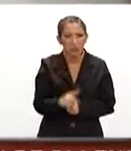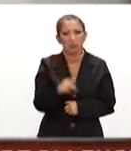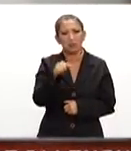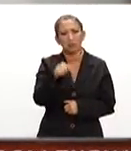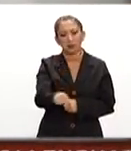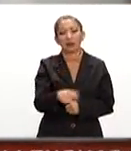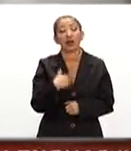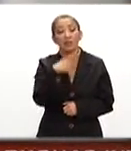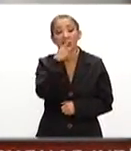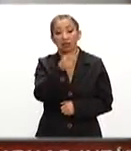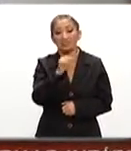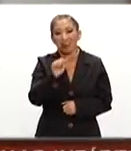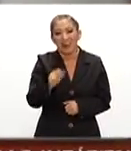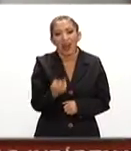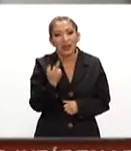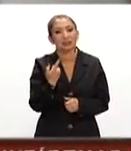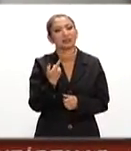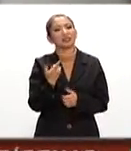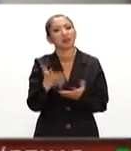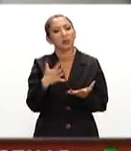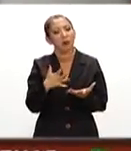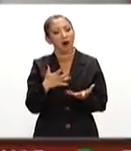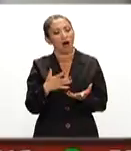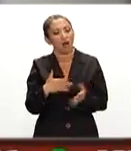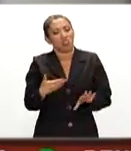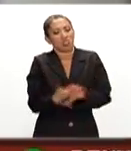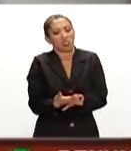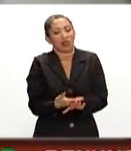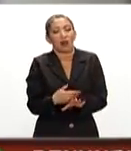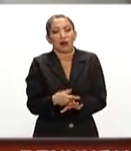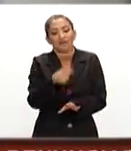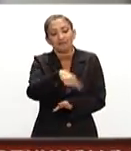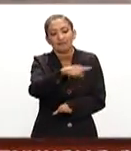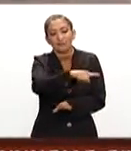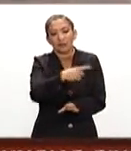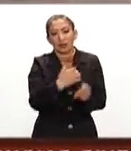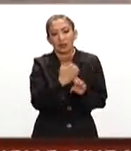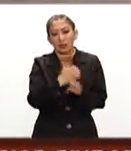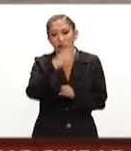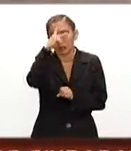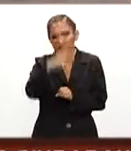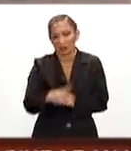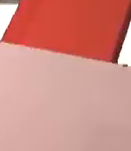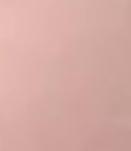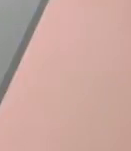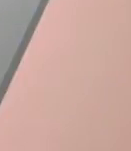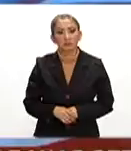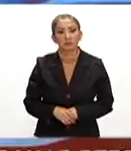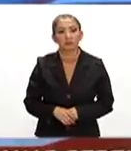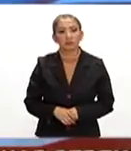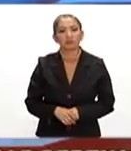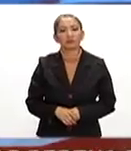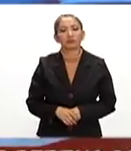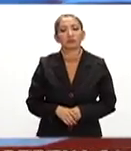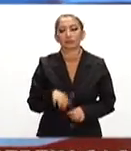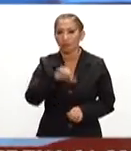asesinato. Dijeron que se trató de una afrenta contra el Estado mexicano. En otros temas, de